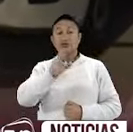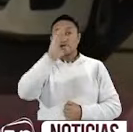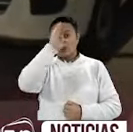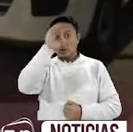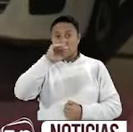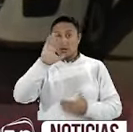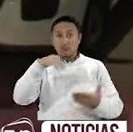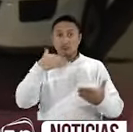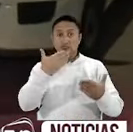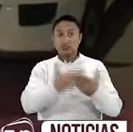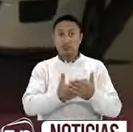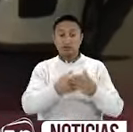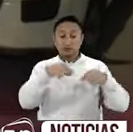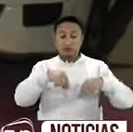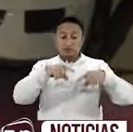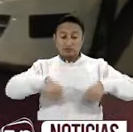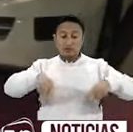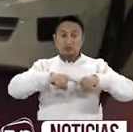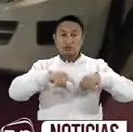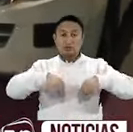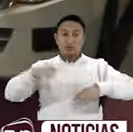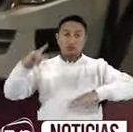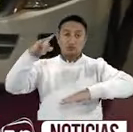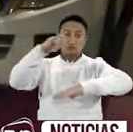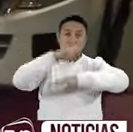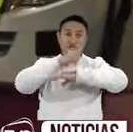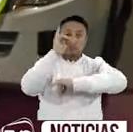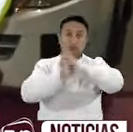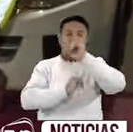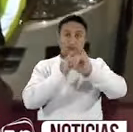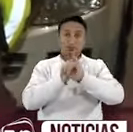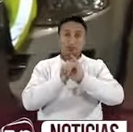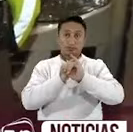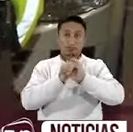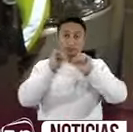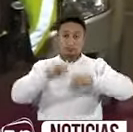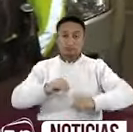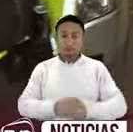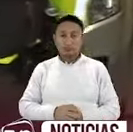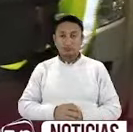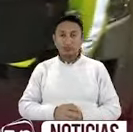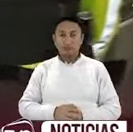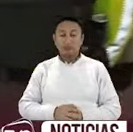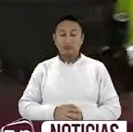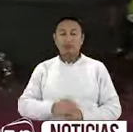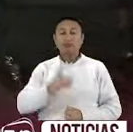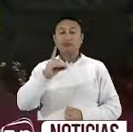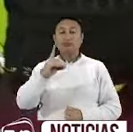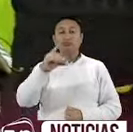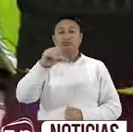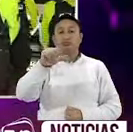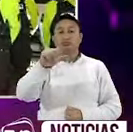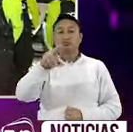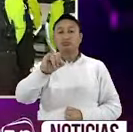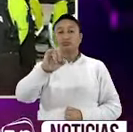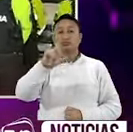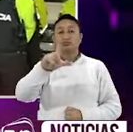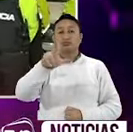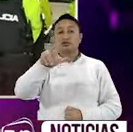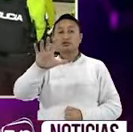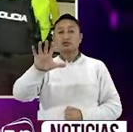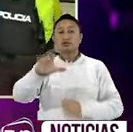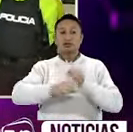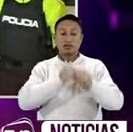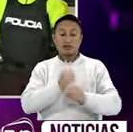han desplazado en distintos puntos del Aeropuerto Internacional Mariscal Sucre. Y es que Daniel Salcedo Bonilla, de 35 años, fue detenido